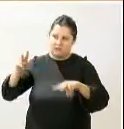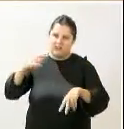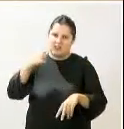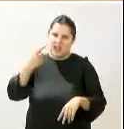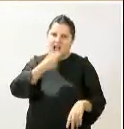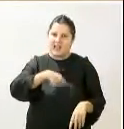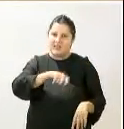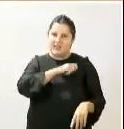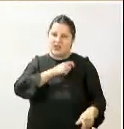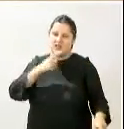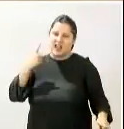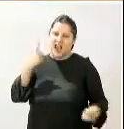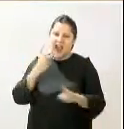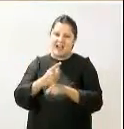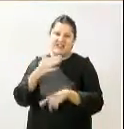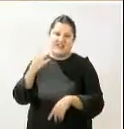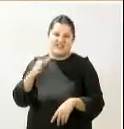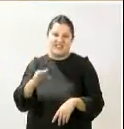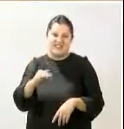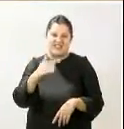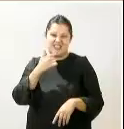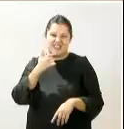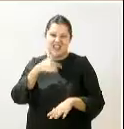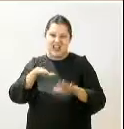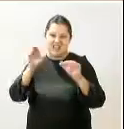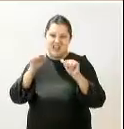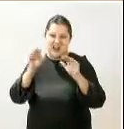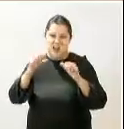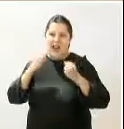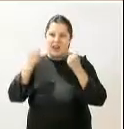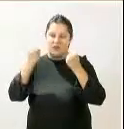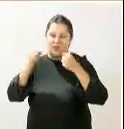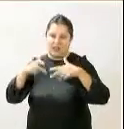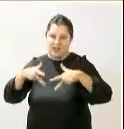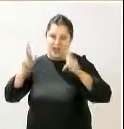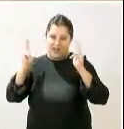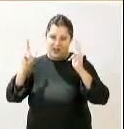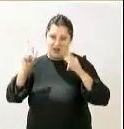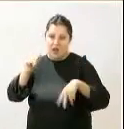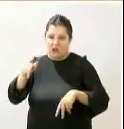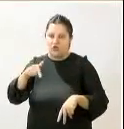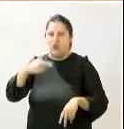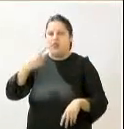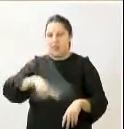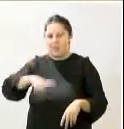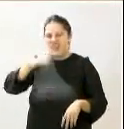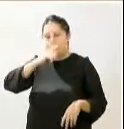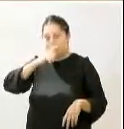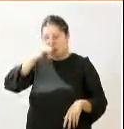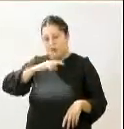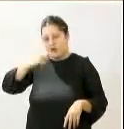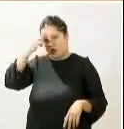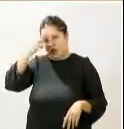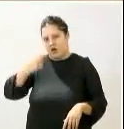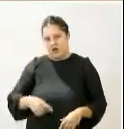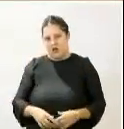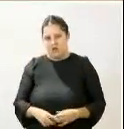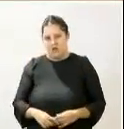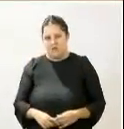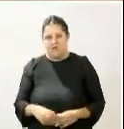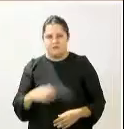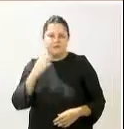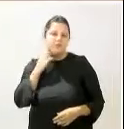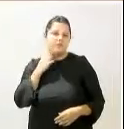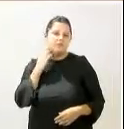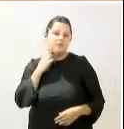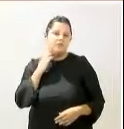españoles antifascistas saludan a las fuerzas liberadoras. Esto también es memoria. Desde luego que sé